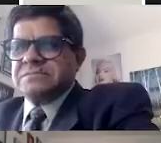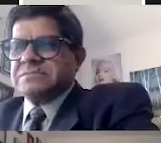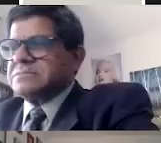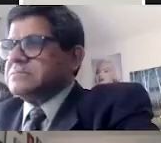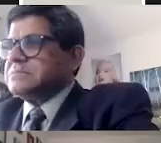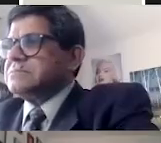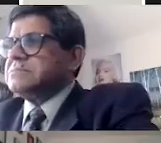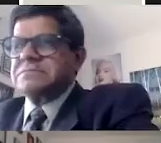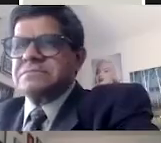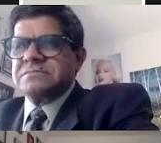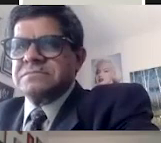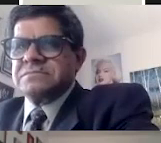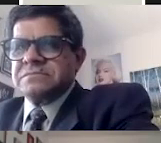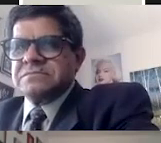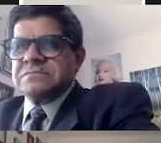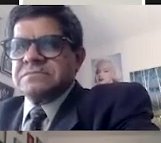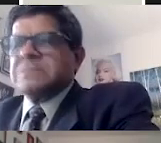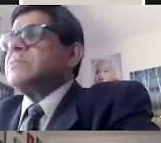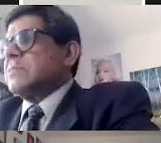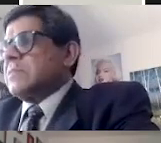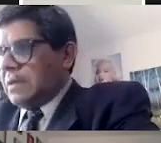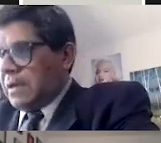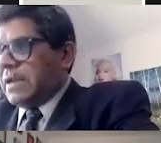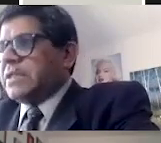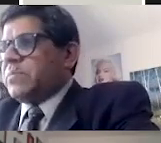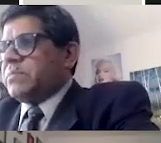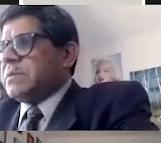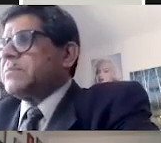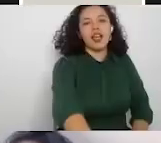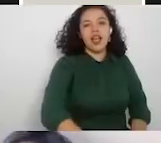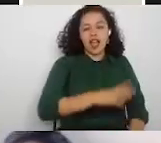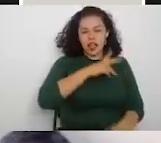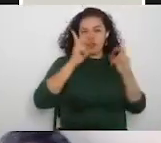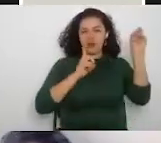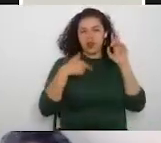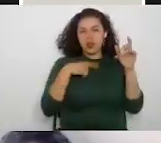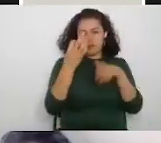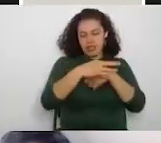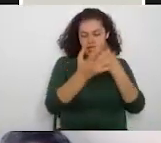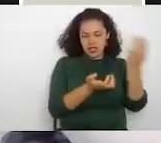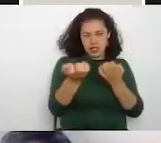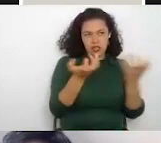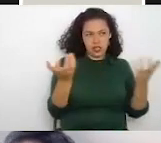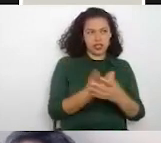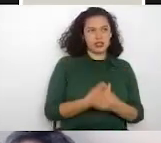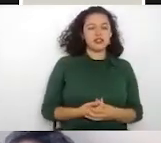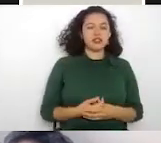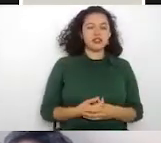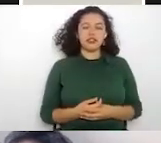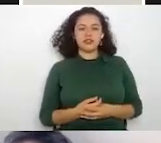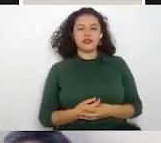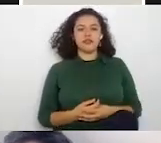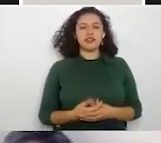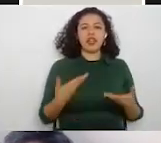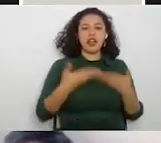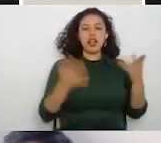Disculpe, yo tengo una duda. No sé si pueda ahorita en lo que se hace el ejercicio. Adelante, por favor. En estos ejemplos que